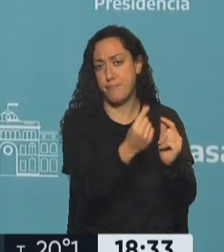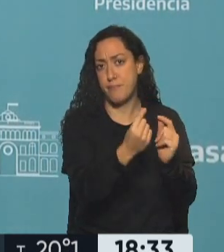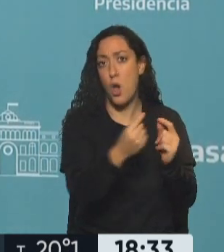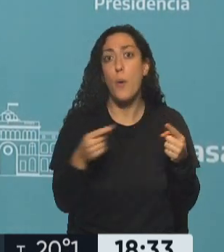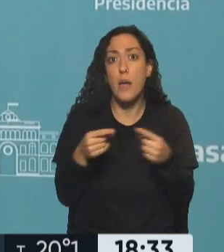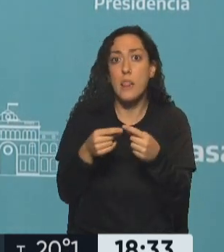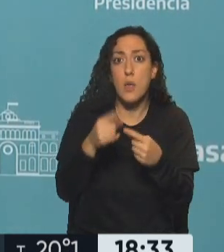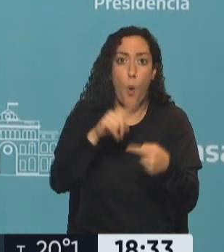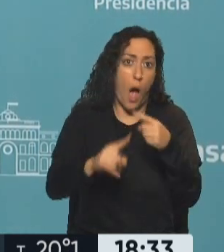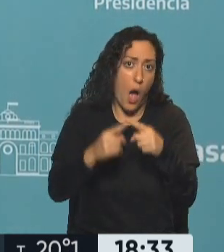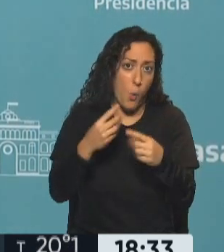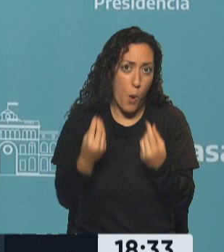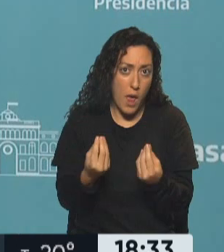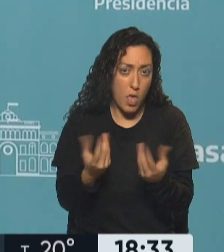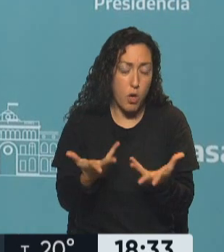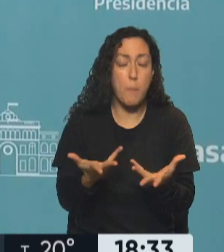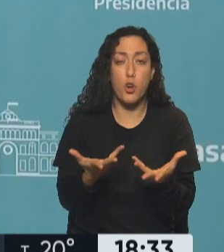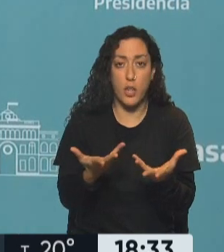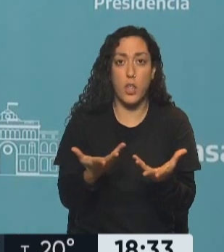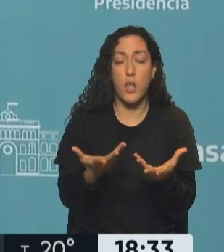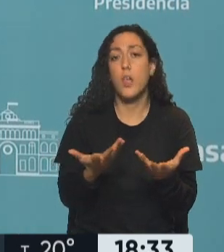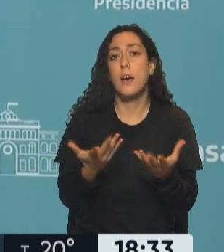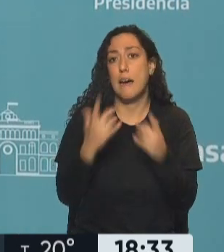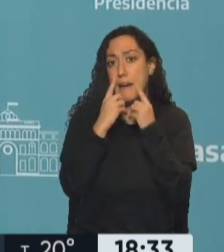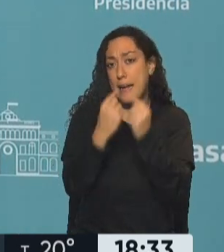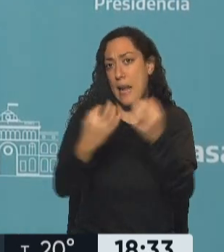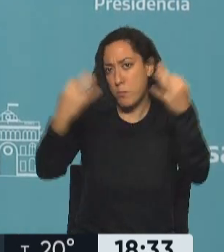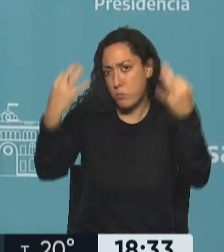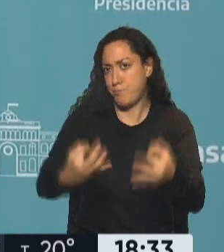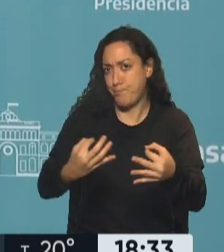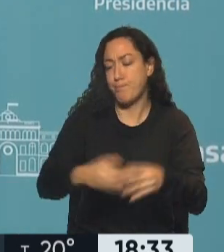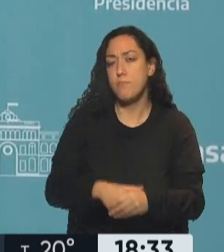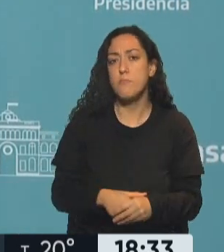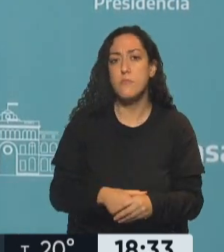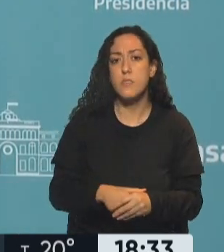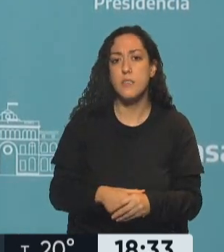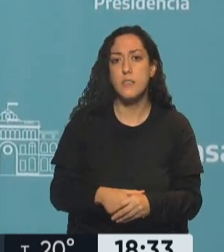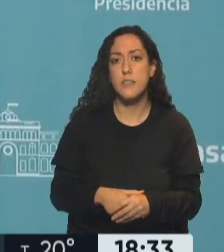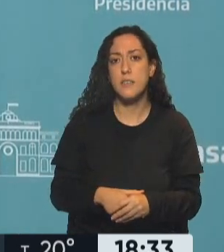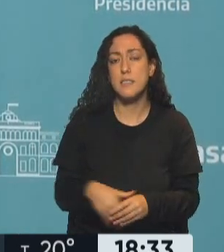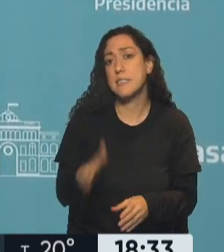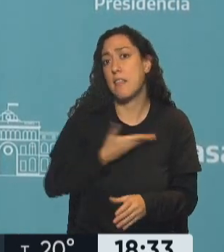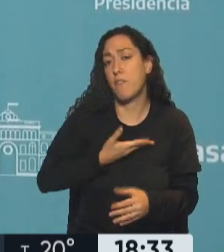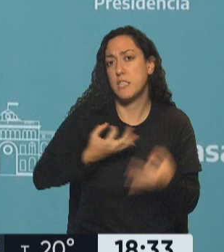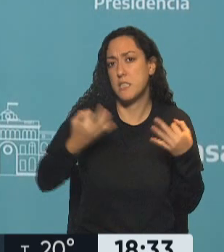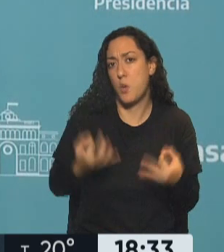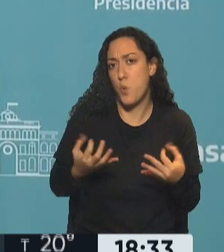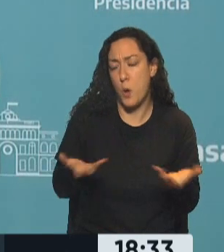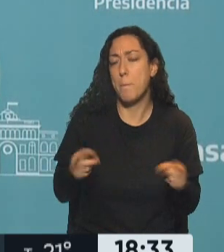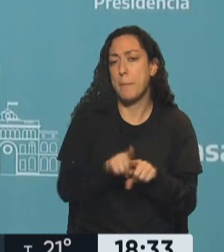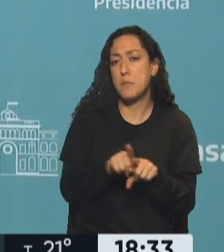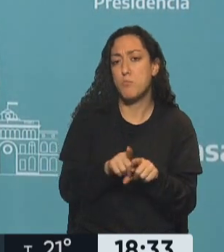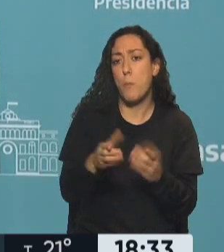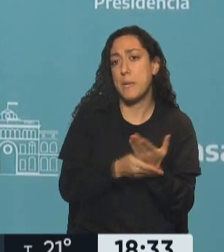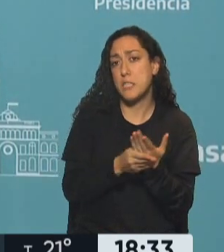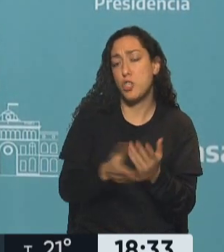lo que entendía era un legítimo reclamo. Ha sido, como bien dice el ministro, un compromiso asumido